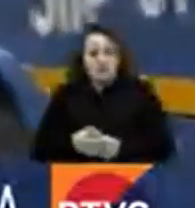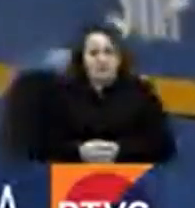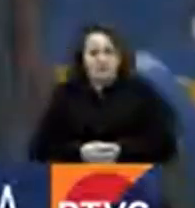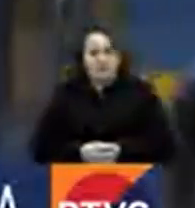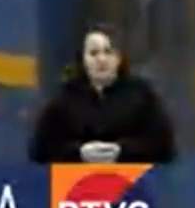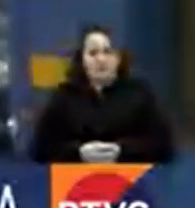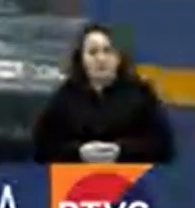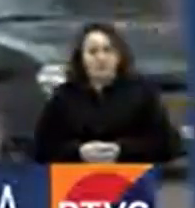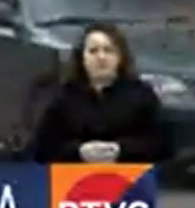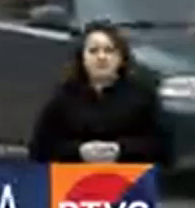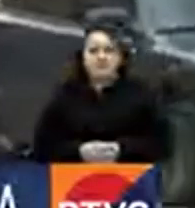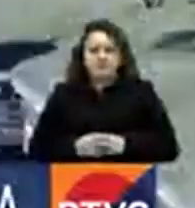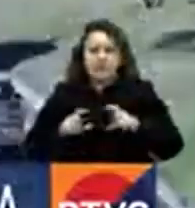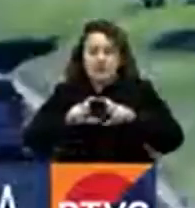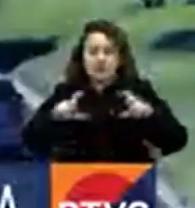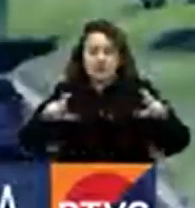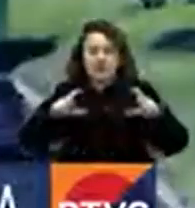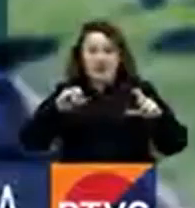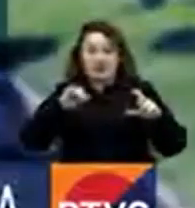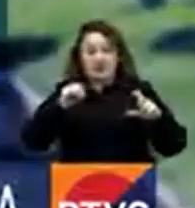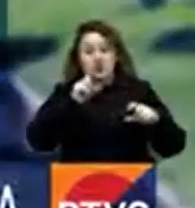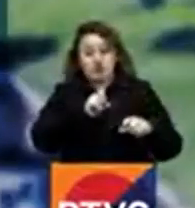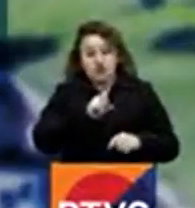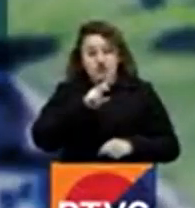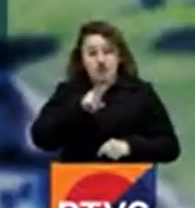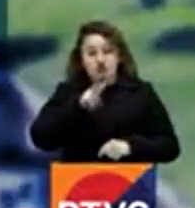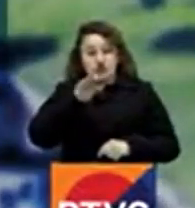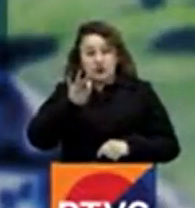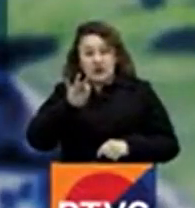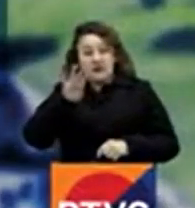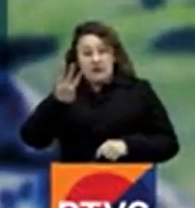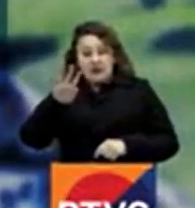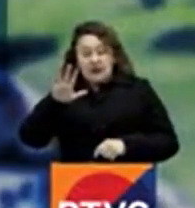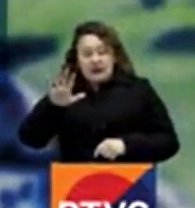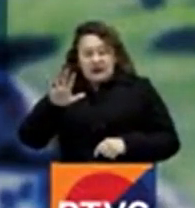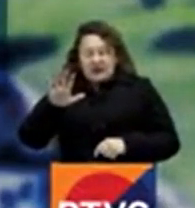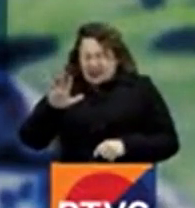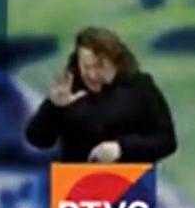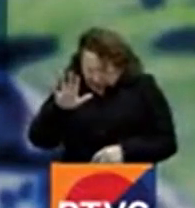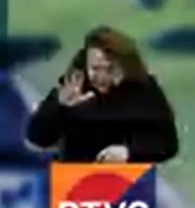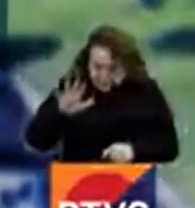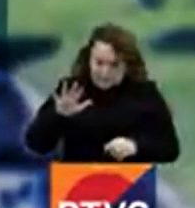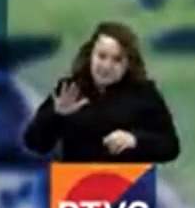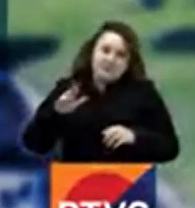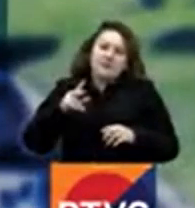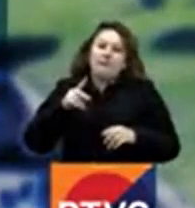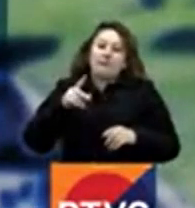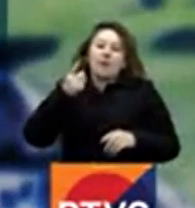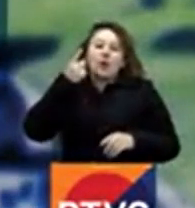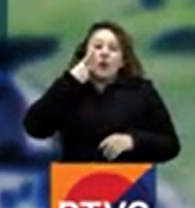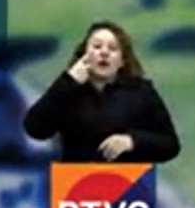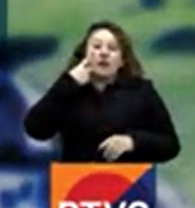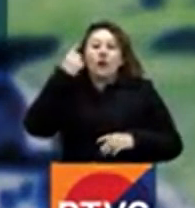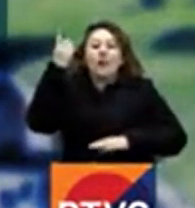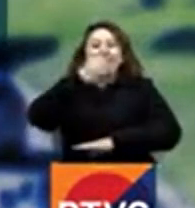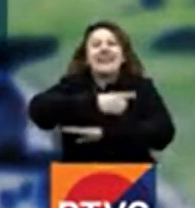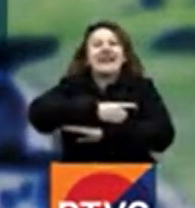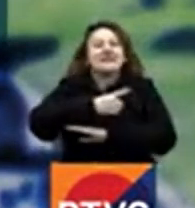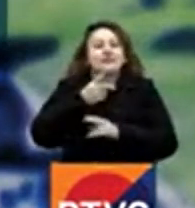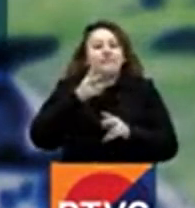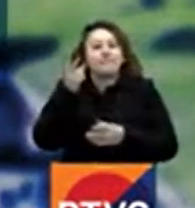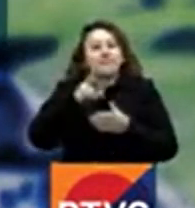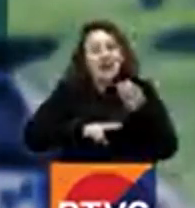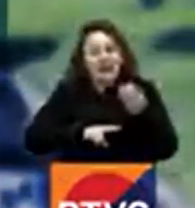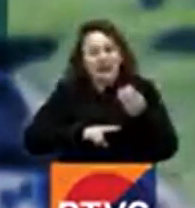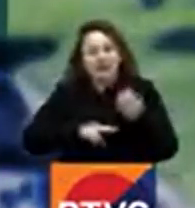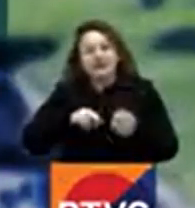con placas terminadas en 1, 2, 3, 4 y 5 tendrán restricción los días pares y los terminados en